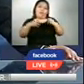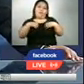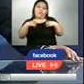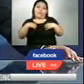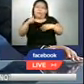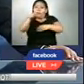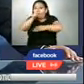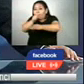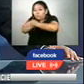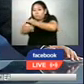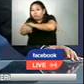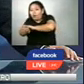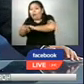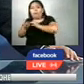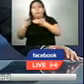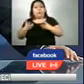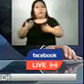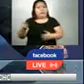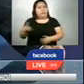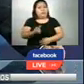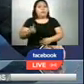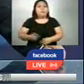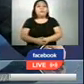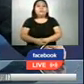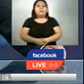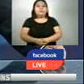de grandes cantidades de personas. Veamos.